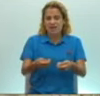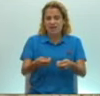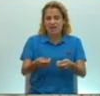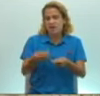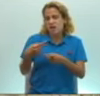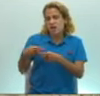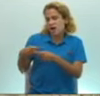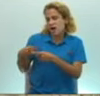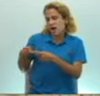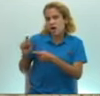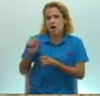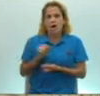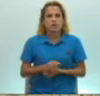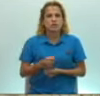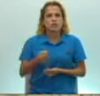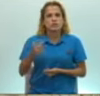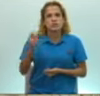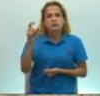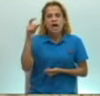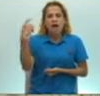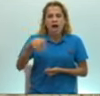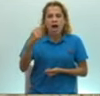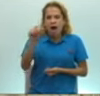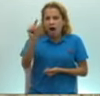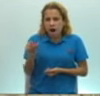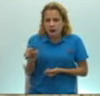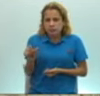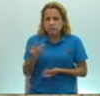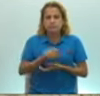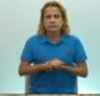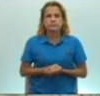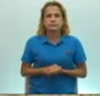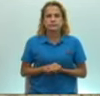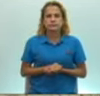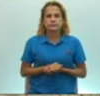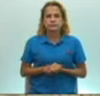otorga privilegios a los esclavistas.